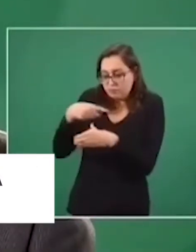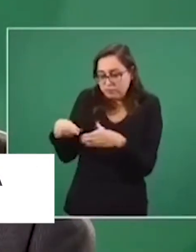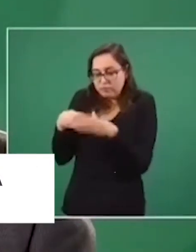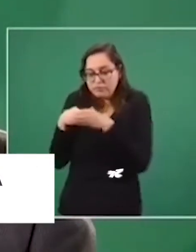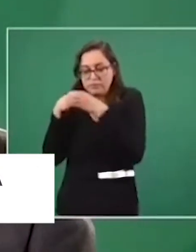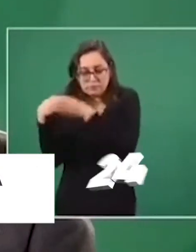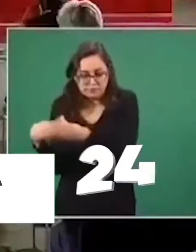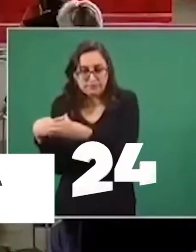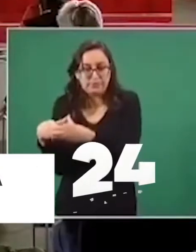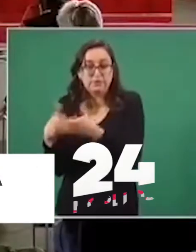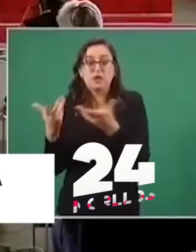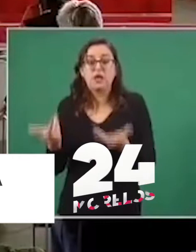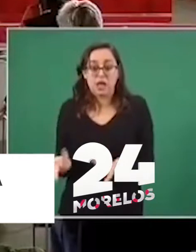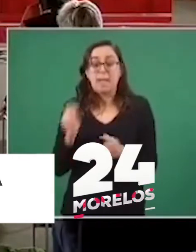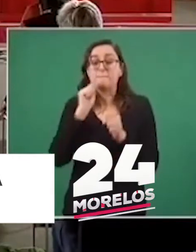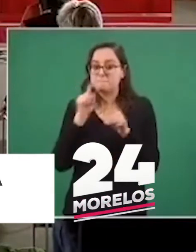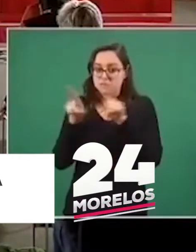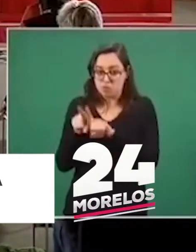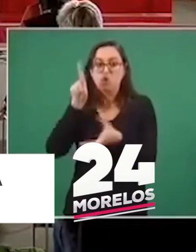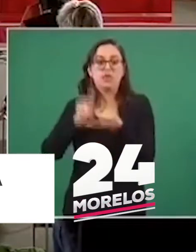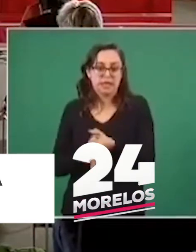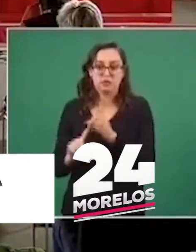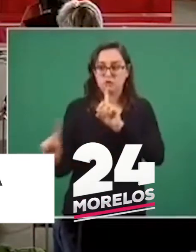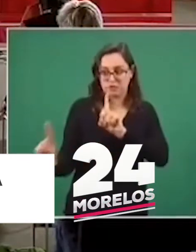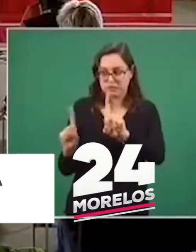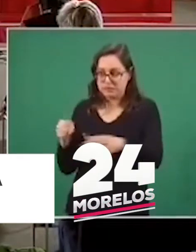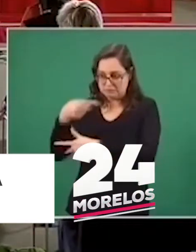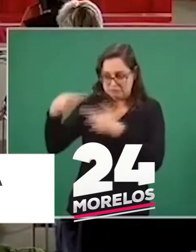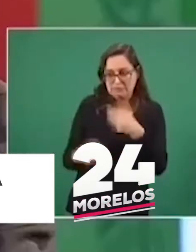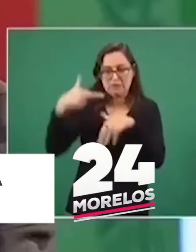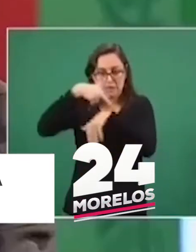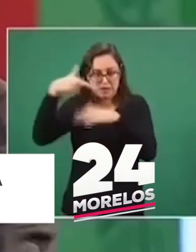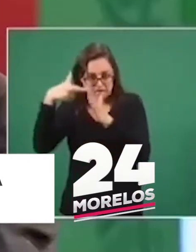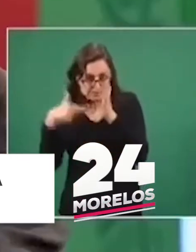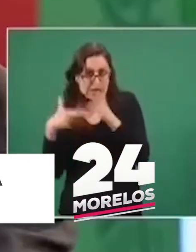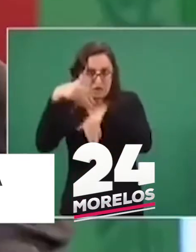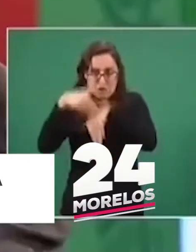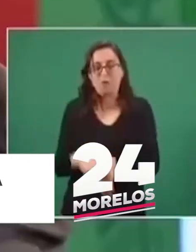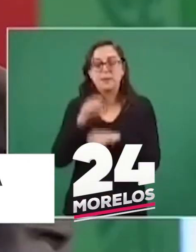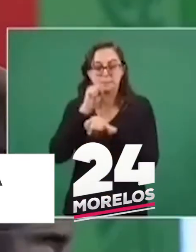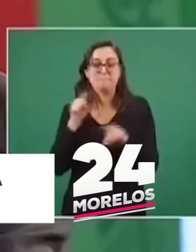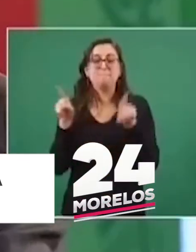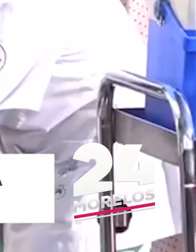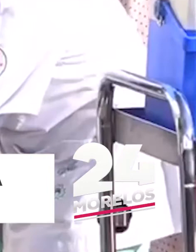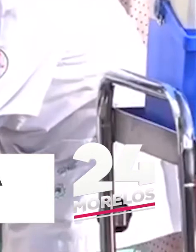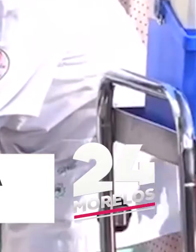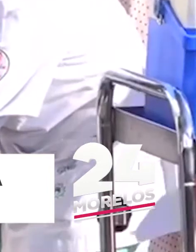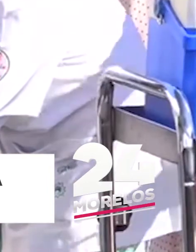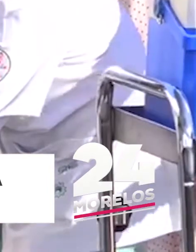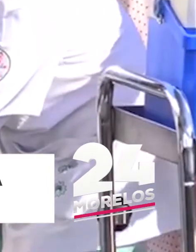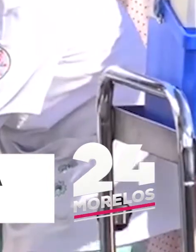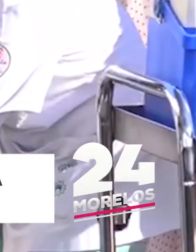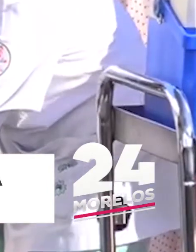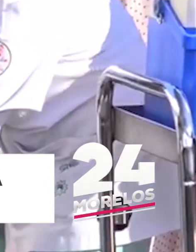la Federación emitió los lineamientos a seguir para que gobiernos estatales y empresarios puedan comprar las vacunas. En la